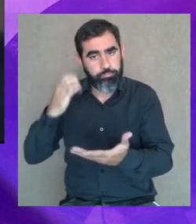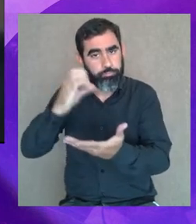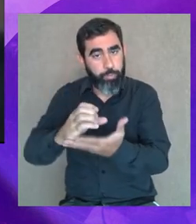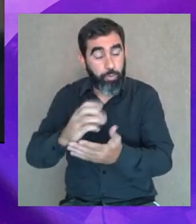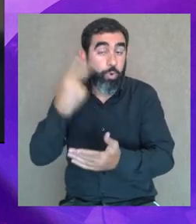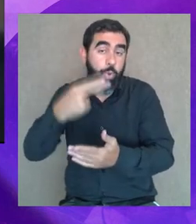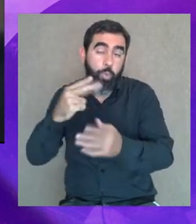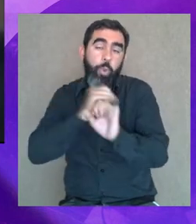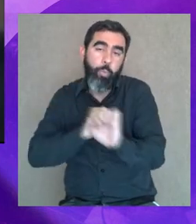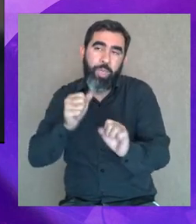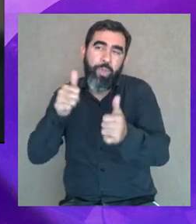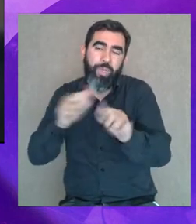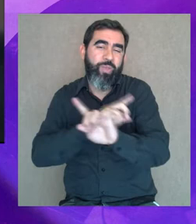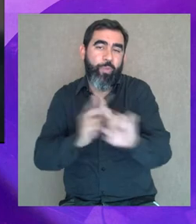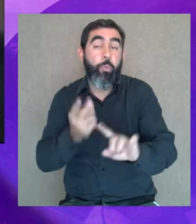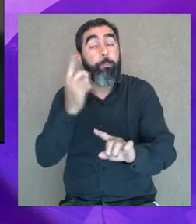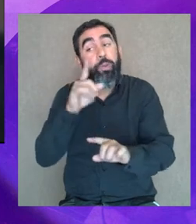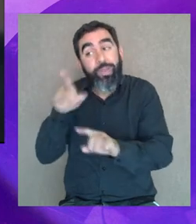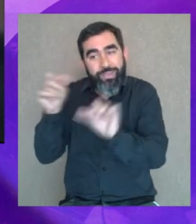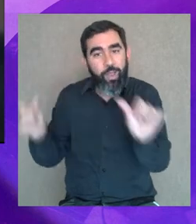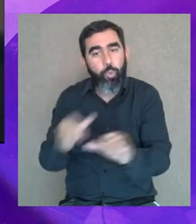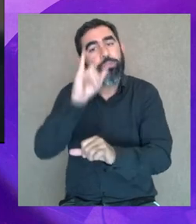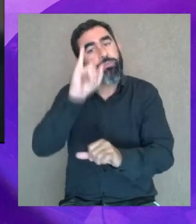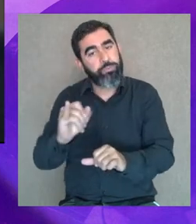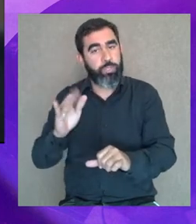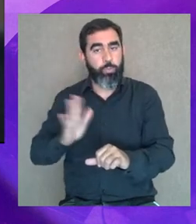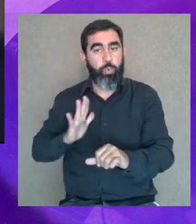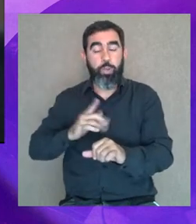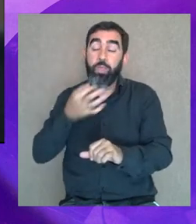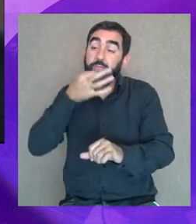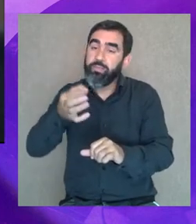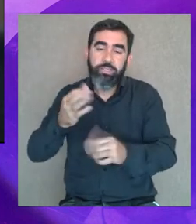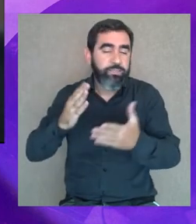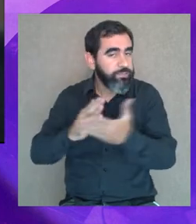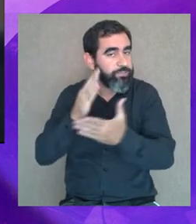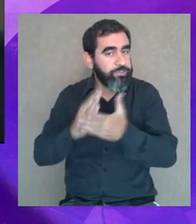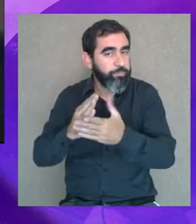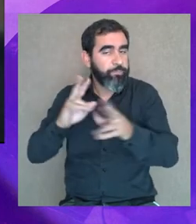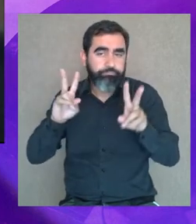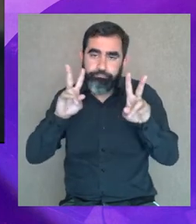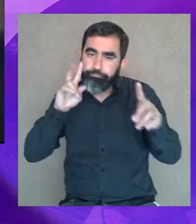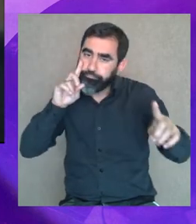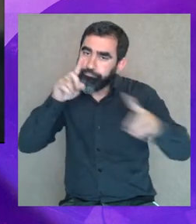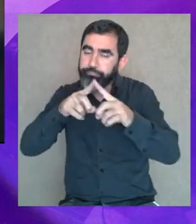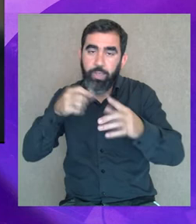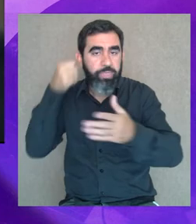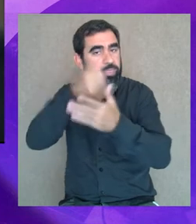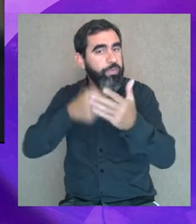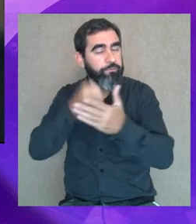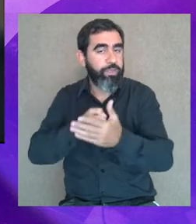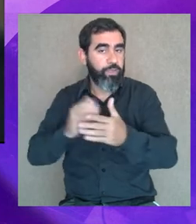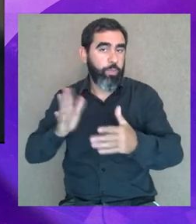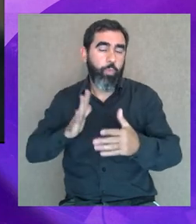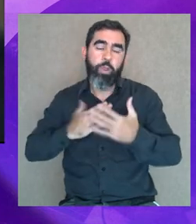cosa que nunca está demasiado viene a ser pero pero en definitiva habla de quitar siempre su mente su cuestión por muy defender al